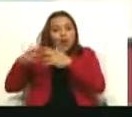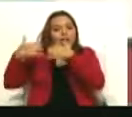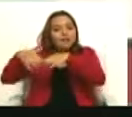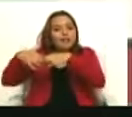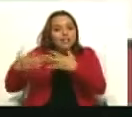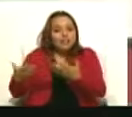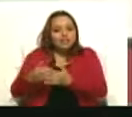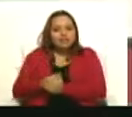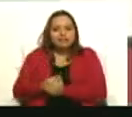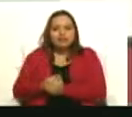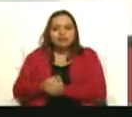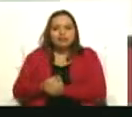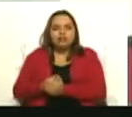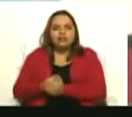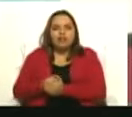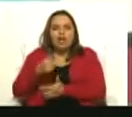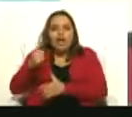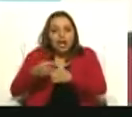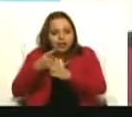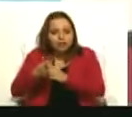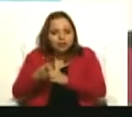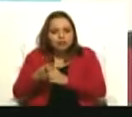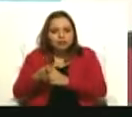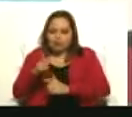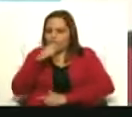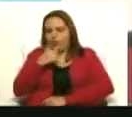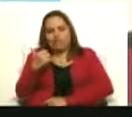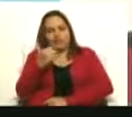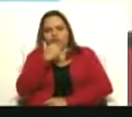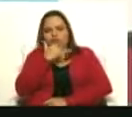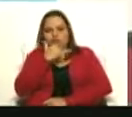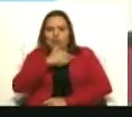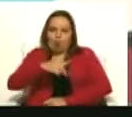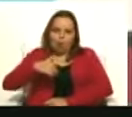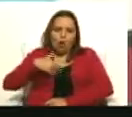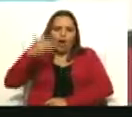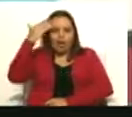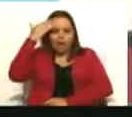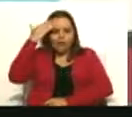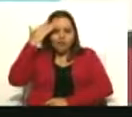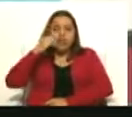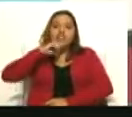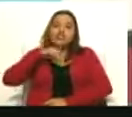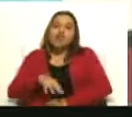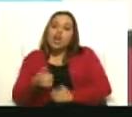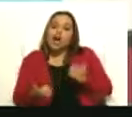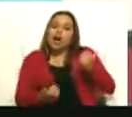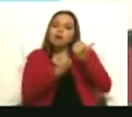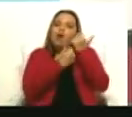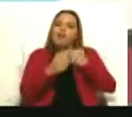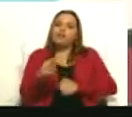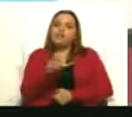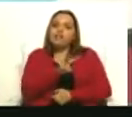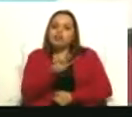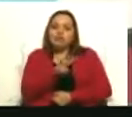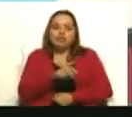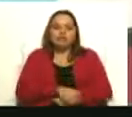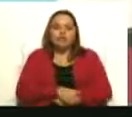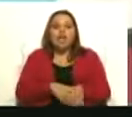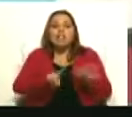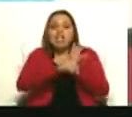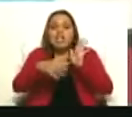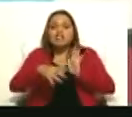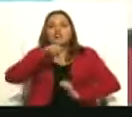que no tengamos la menor duda. Nos asiste la historia, los derechos